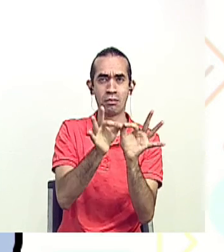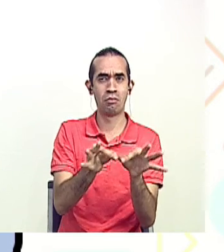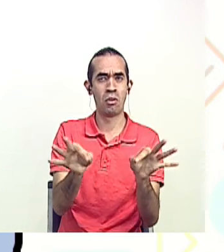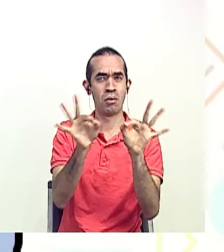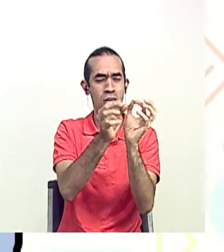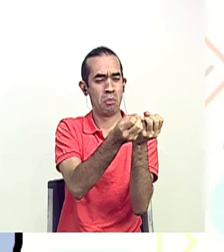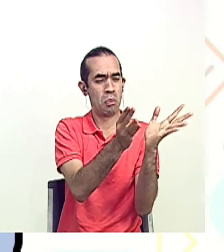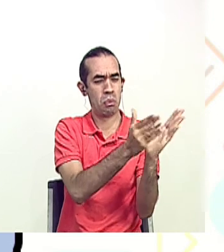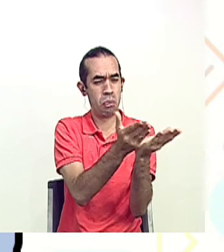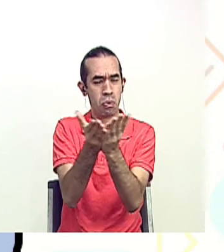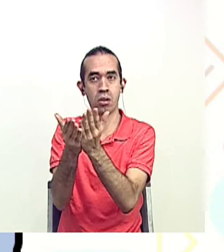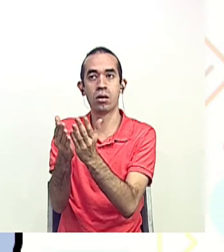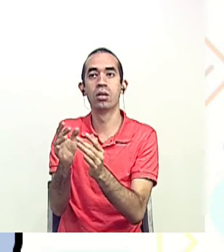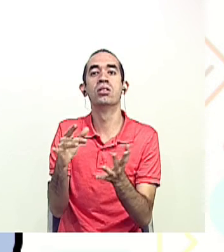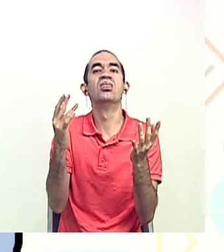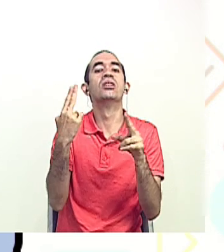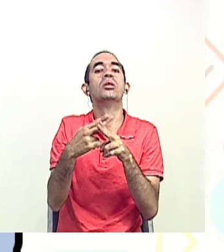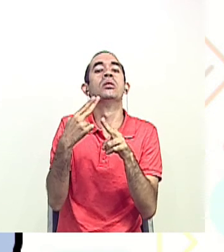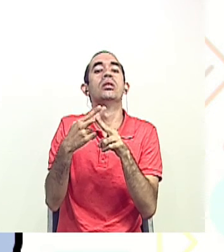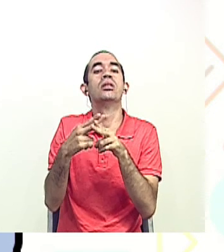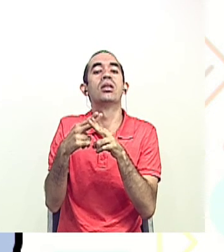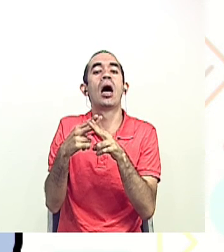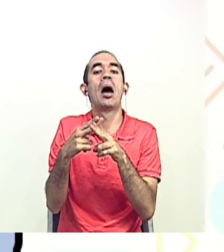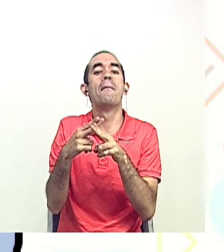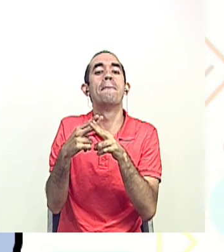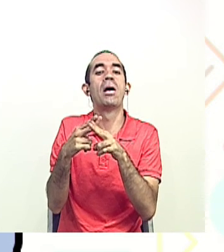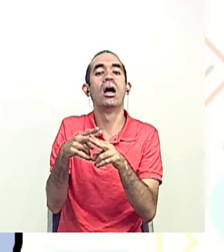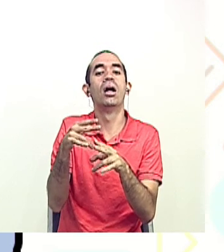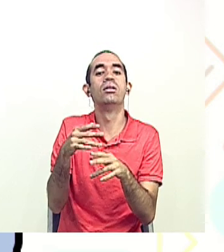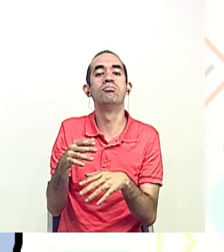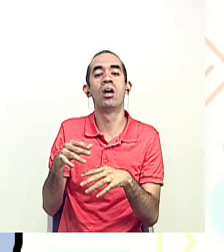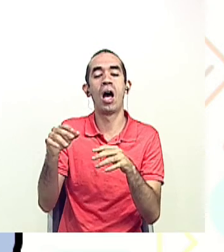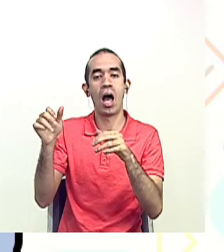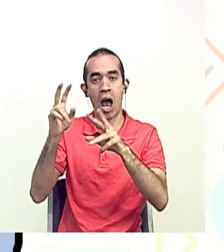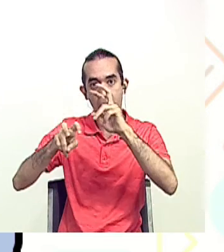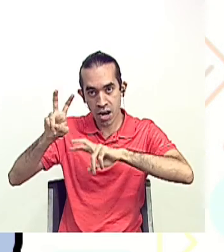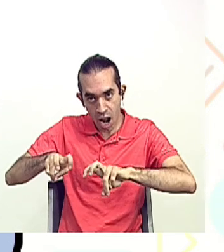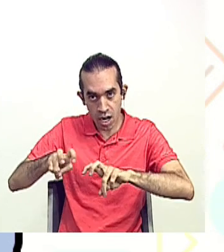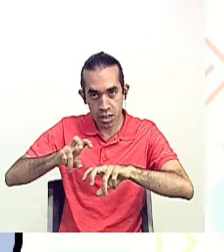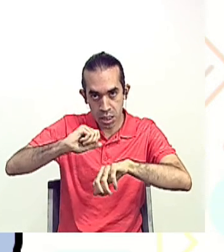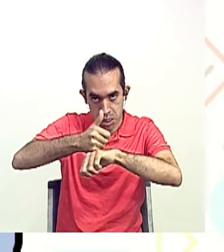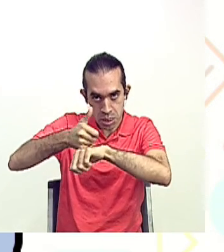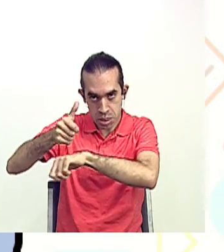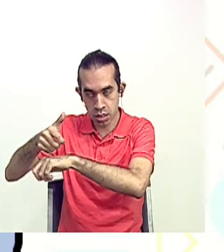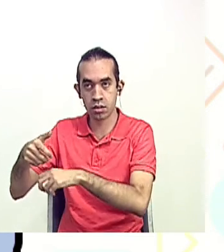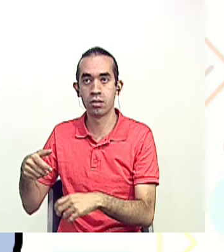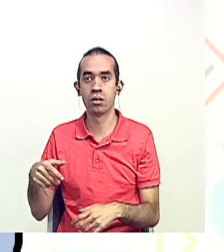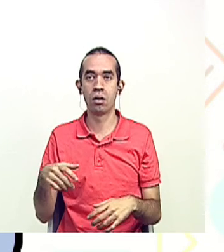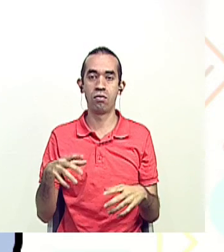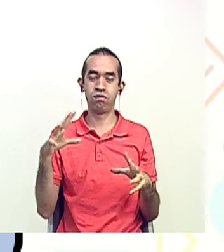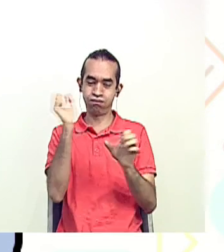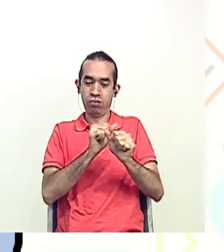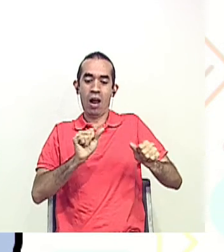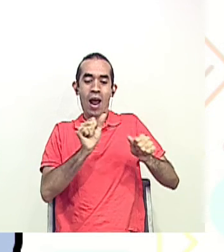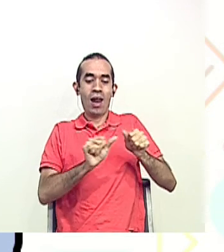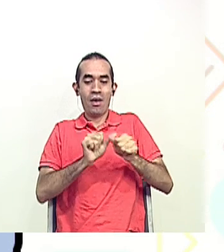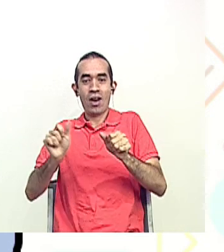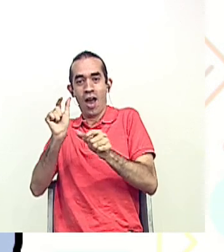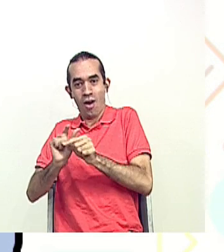llamó Instituciones Analíticas, logrando con su método didáctico sintetizar el álgebra y la